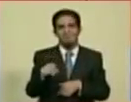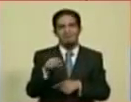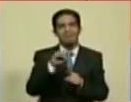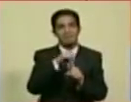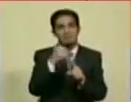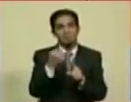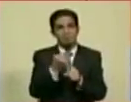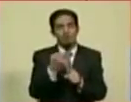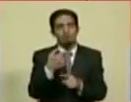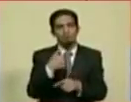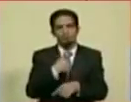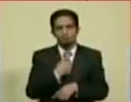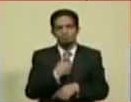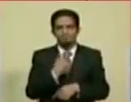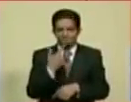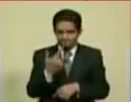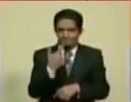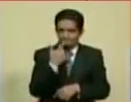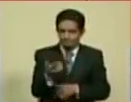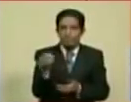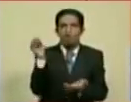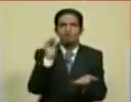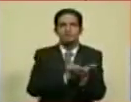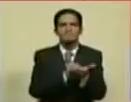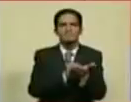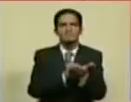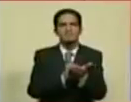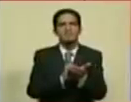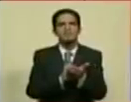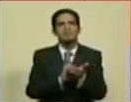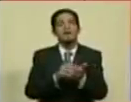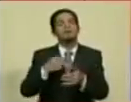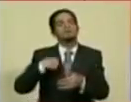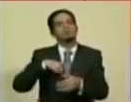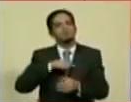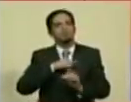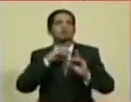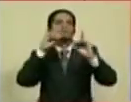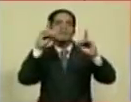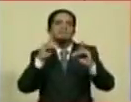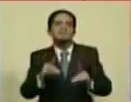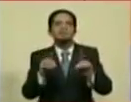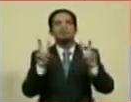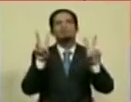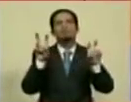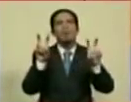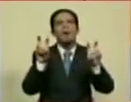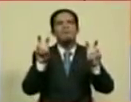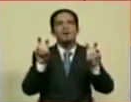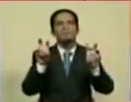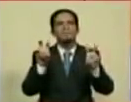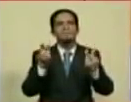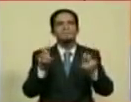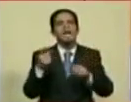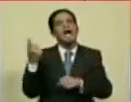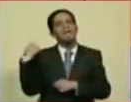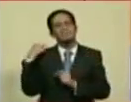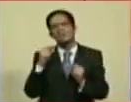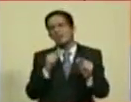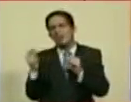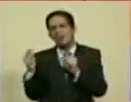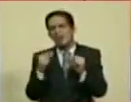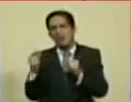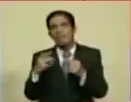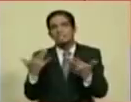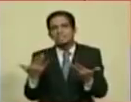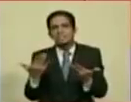insisto, nos hemos obligado a tomar nuevas medidas. Lo decíamos ayer, tenemos que